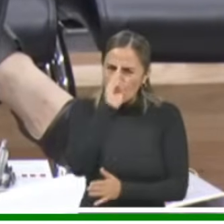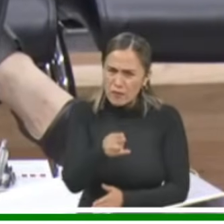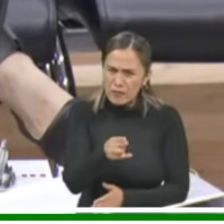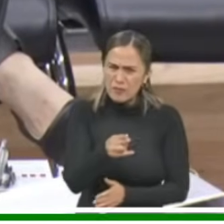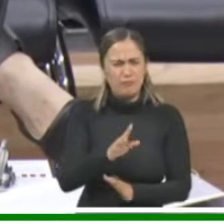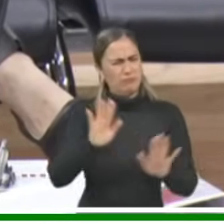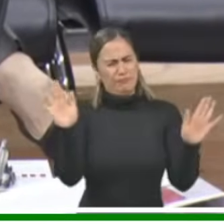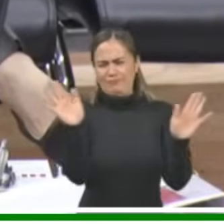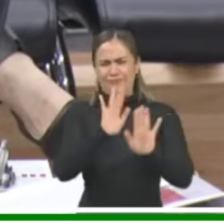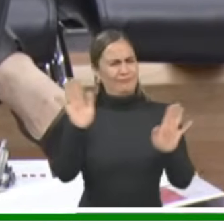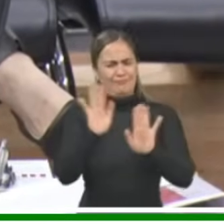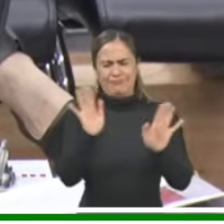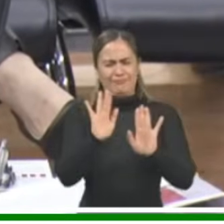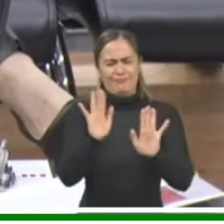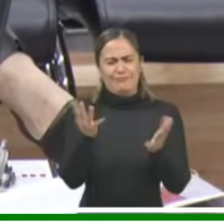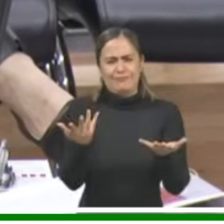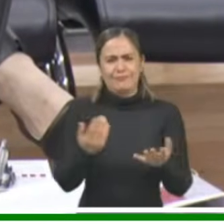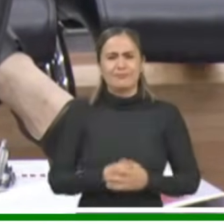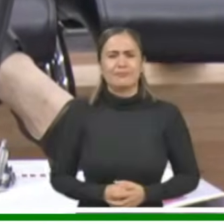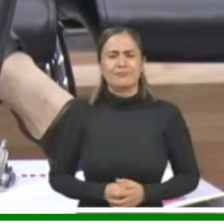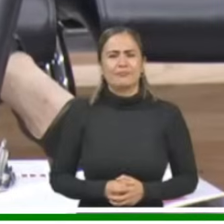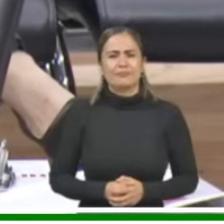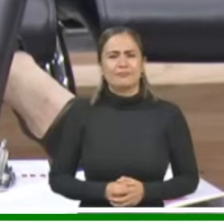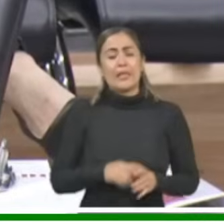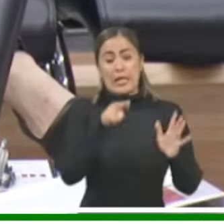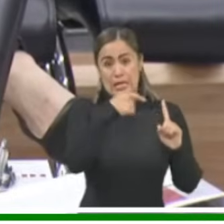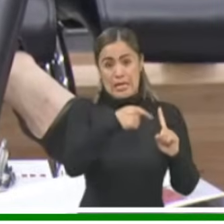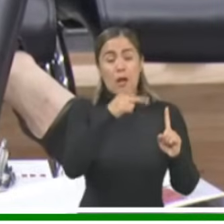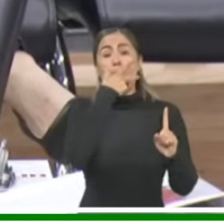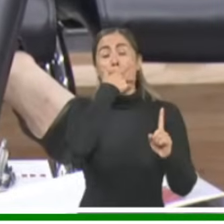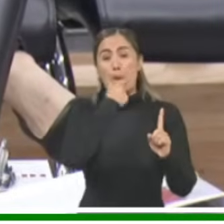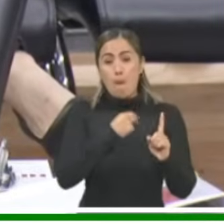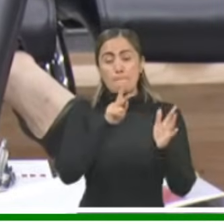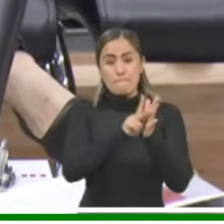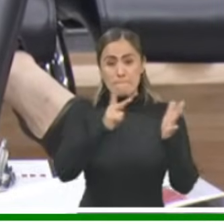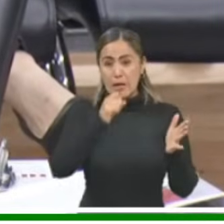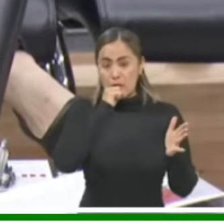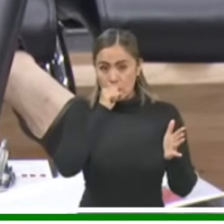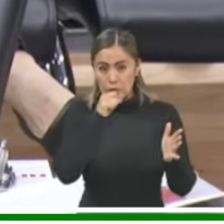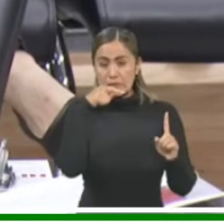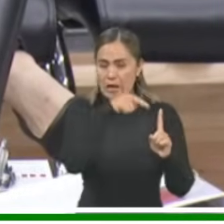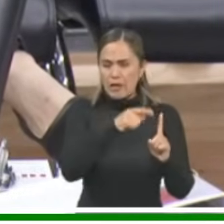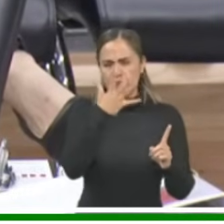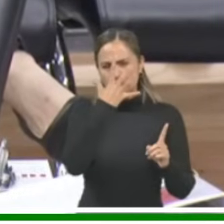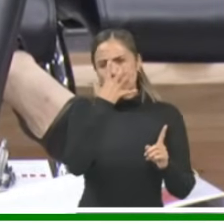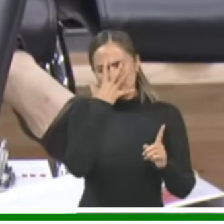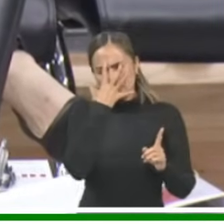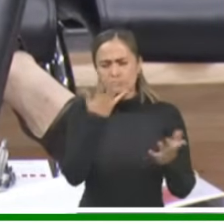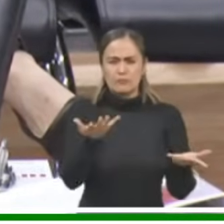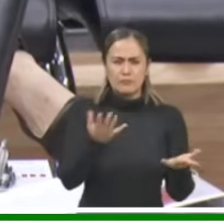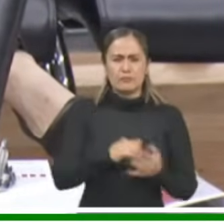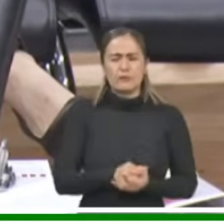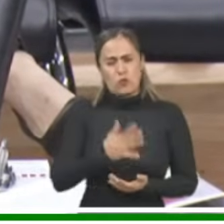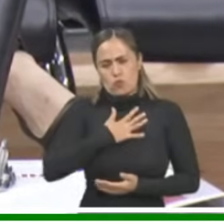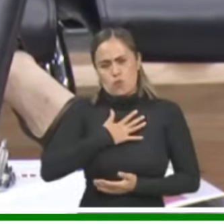la estamos vetando de ninguna manera. Es un periodista que yo lo considero un periodista serio, que en